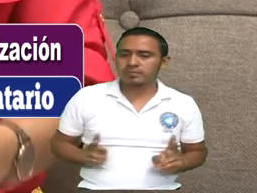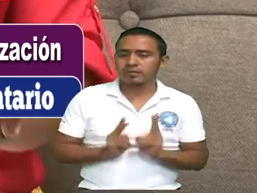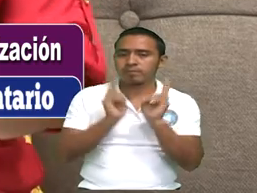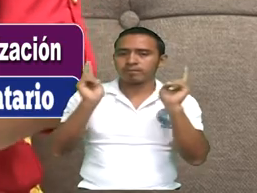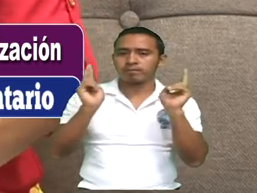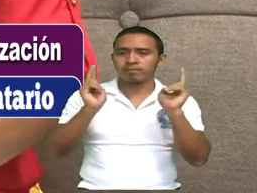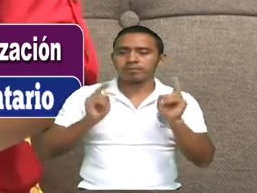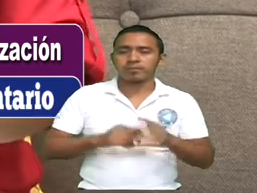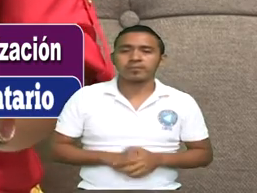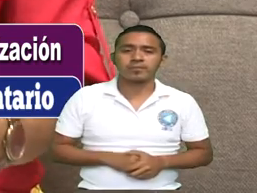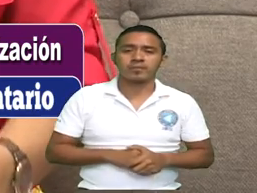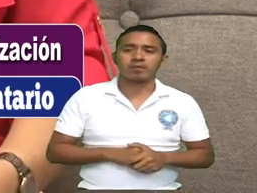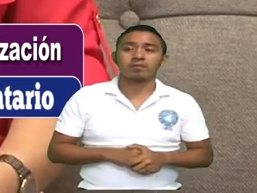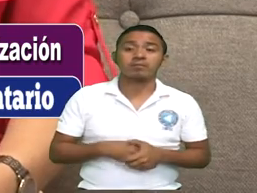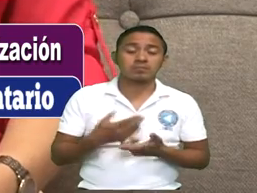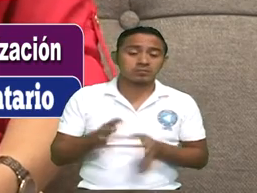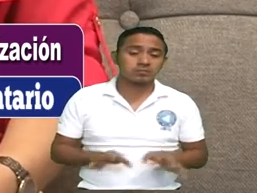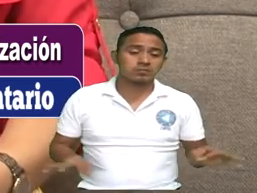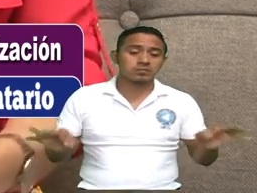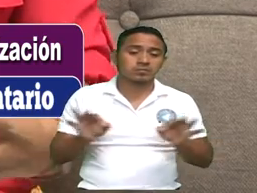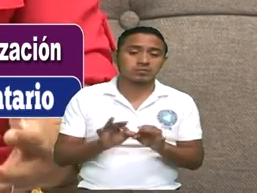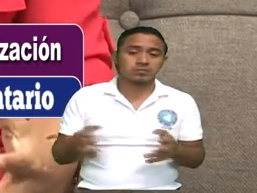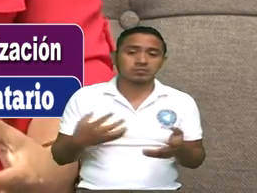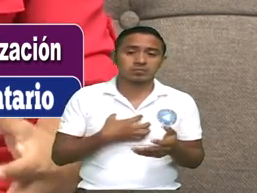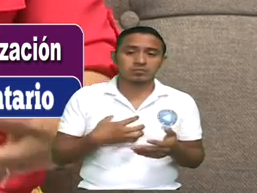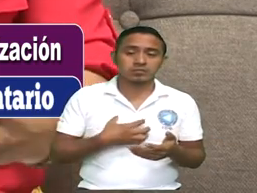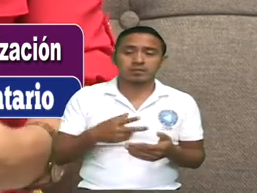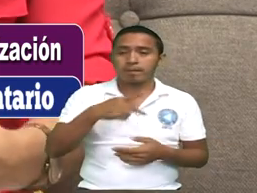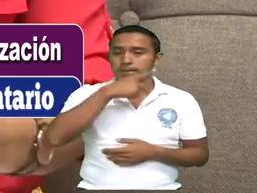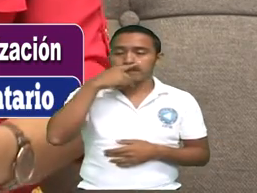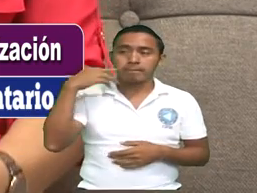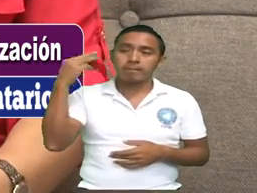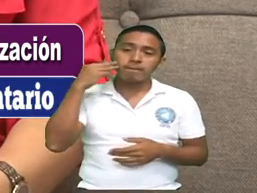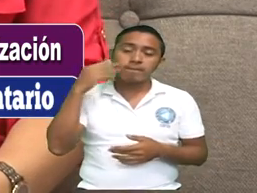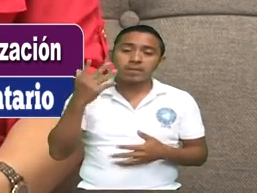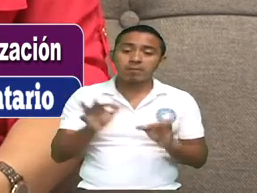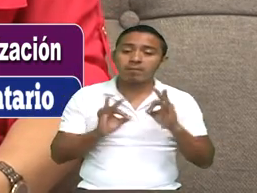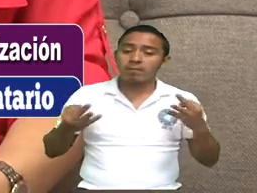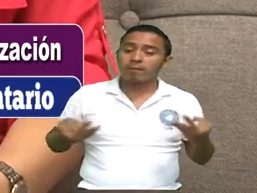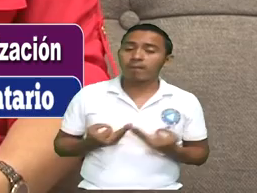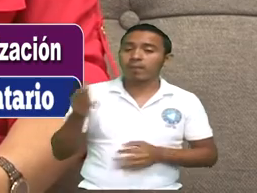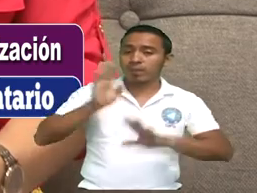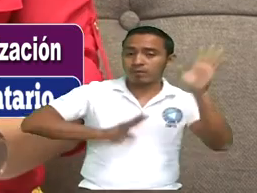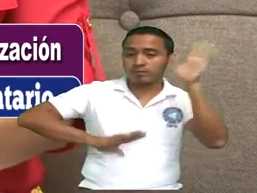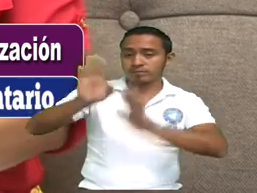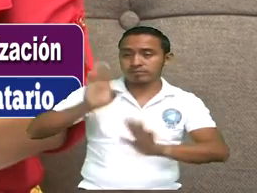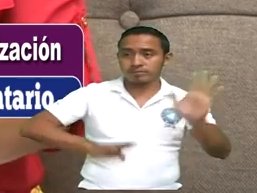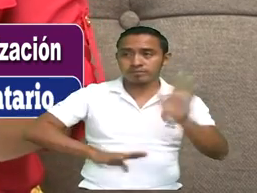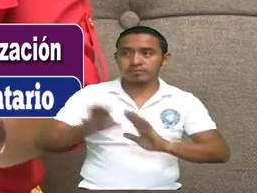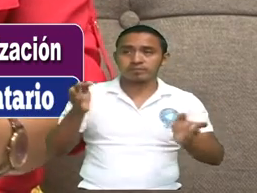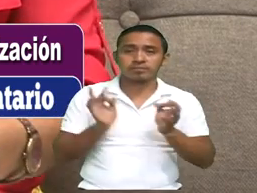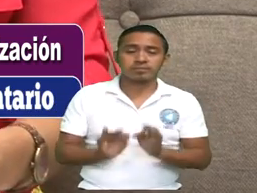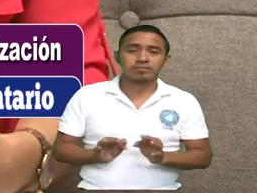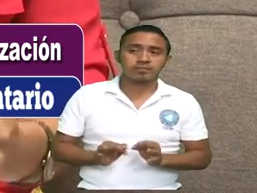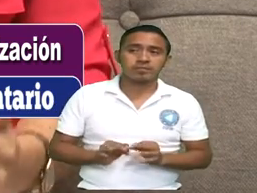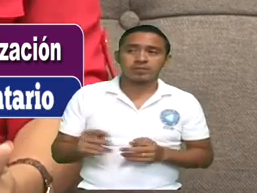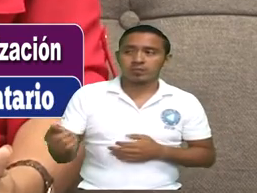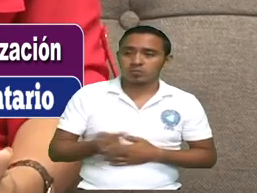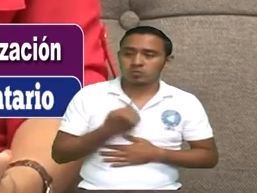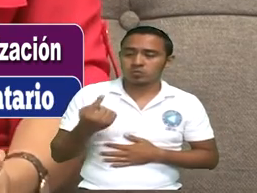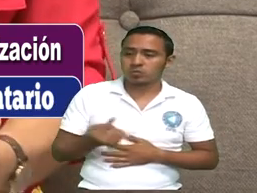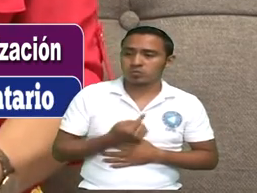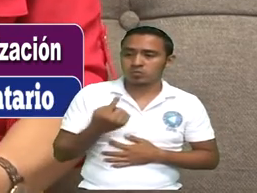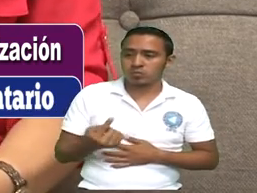en esos proyectos es importante porque el padre de familia también se involucra. Y entonces así no estamos solamente